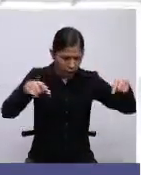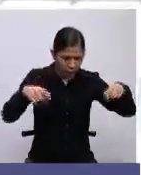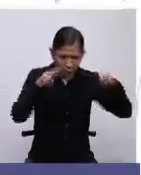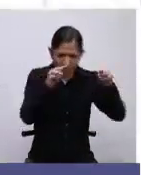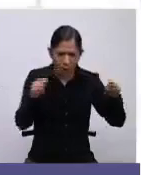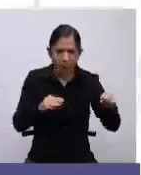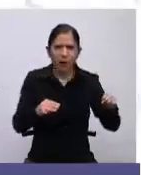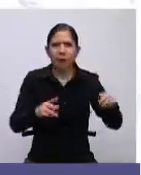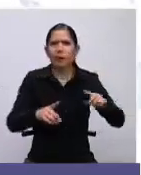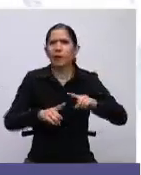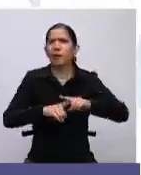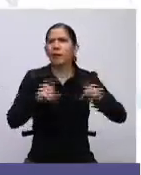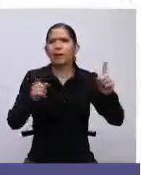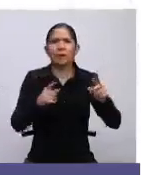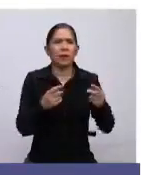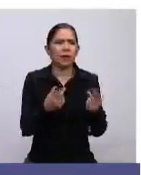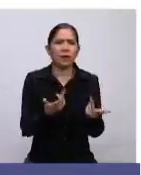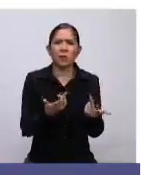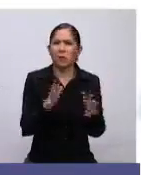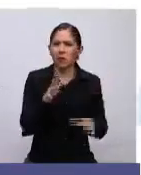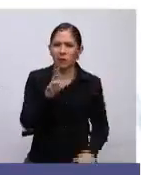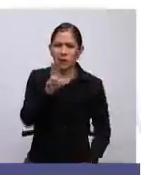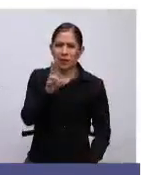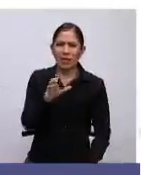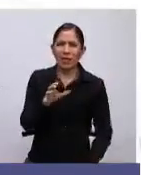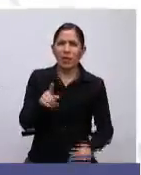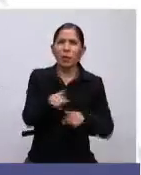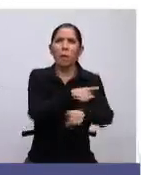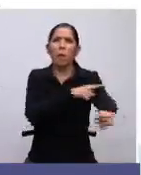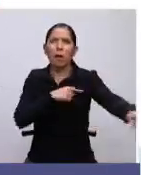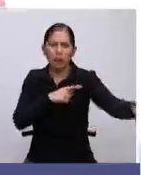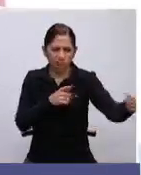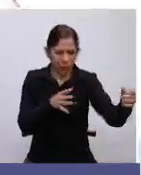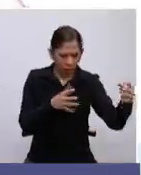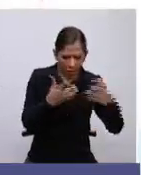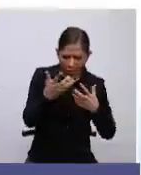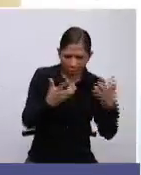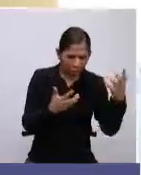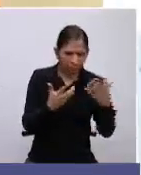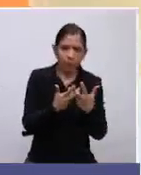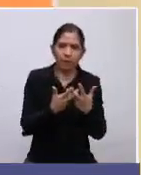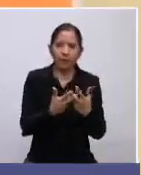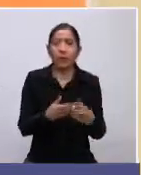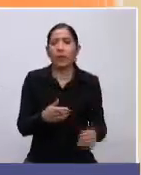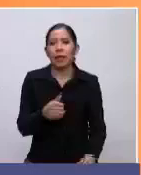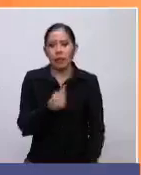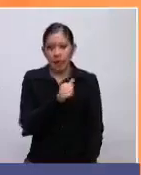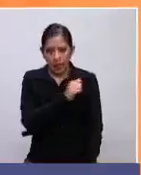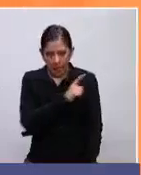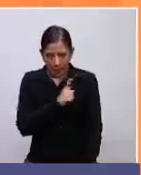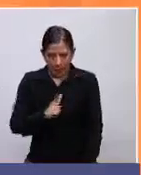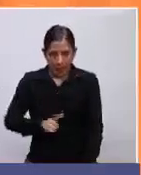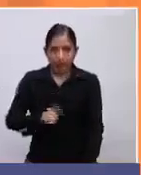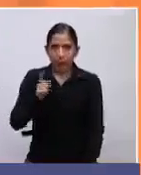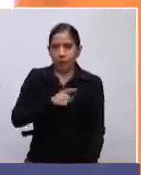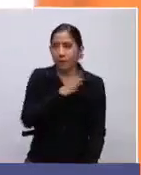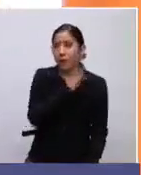de aproximadamente 700 metros cuadrados, que esto la alcaldía tenía que sanear ante registros